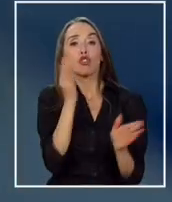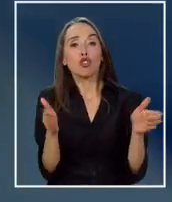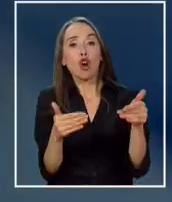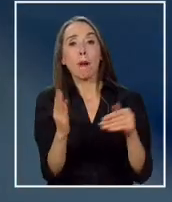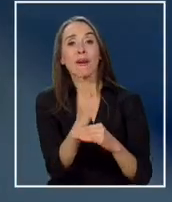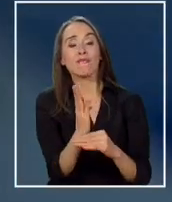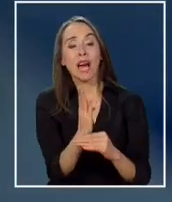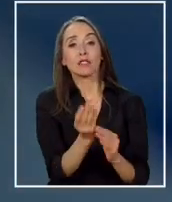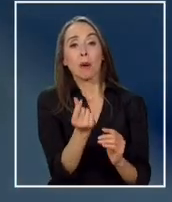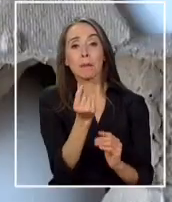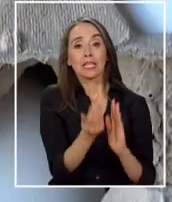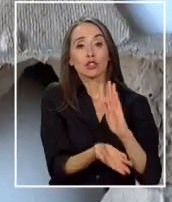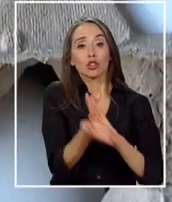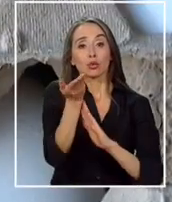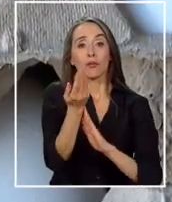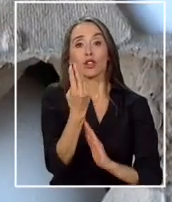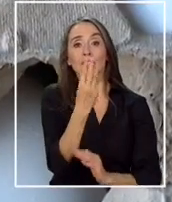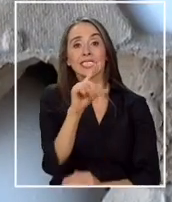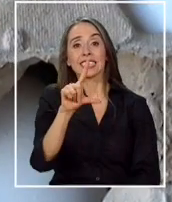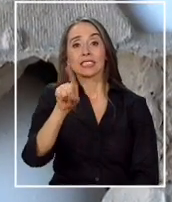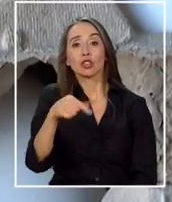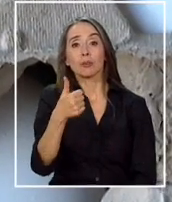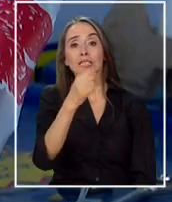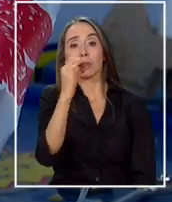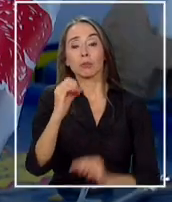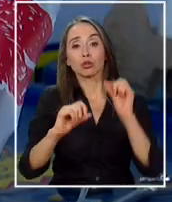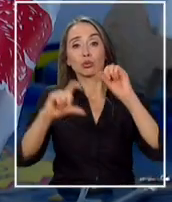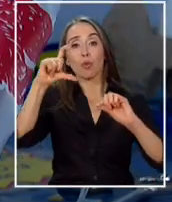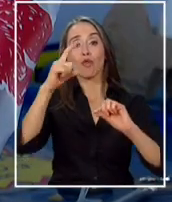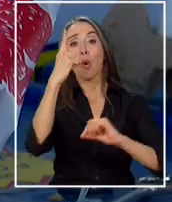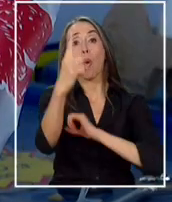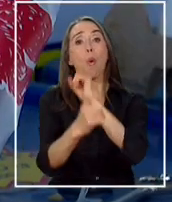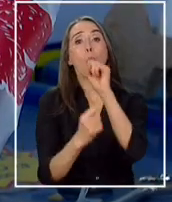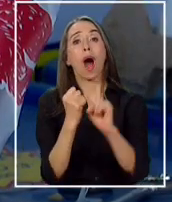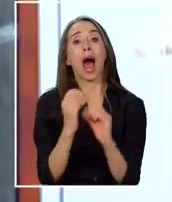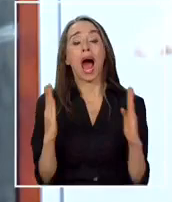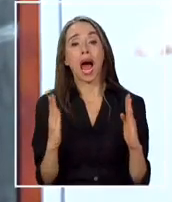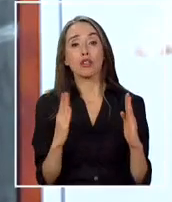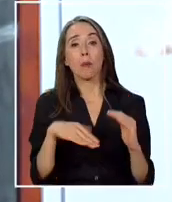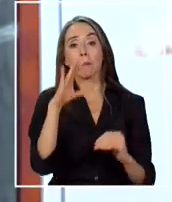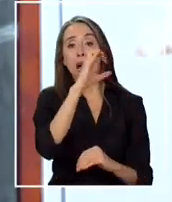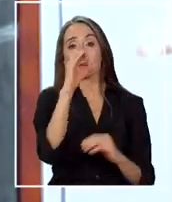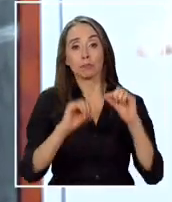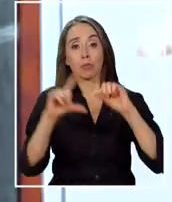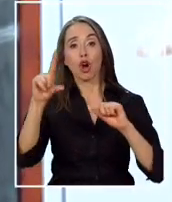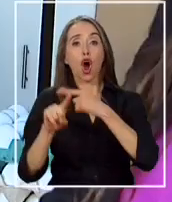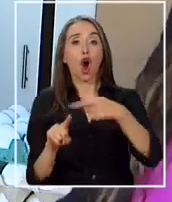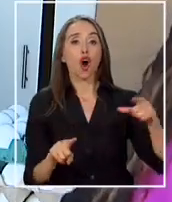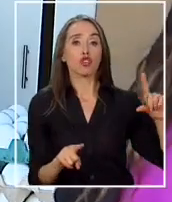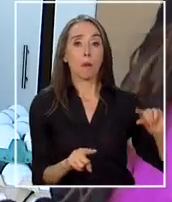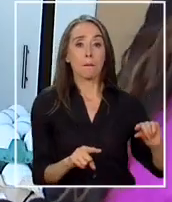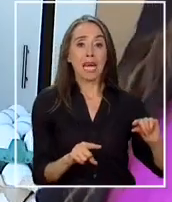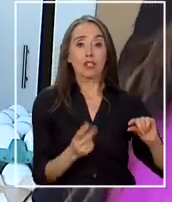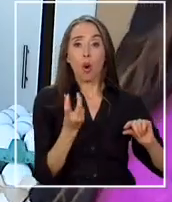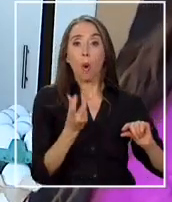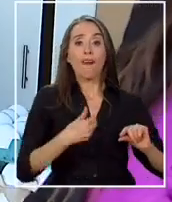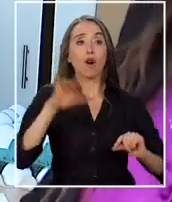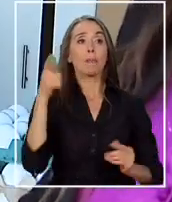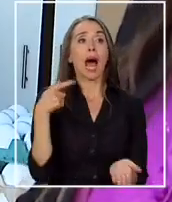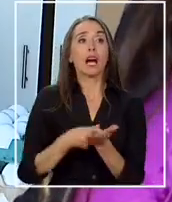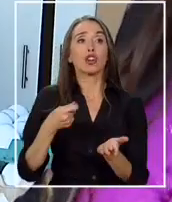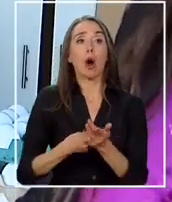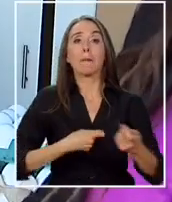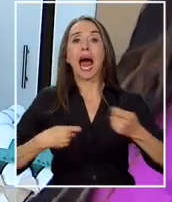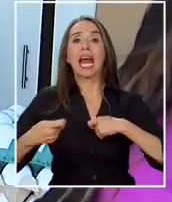básica, su alza ha sido de 37,6% en un año, la más alta entre todos los alimentos. Lo que vienen más a comprarme